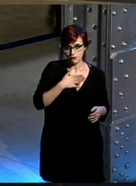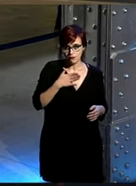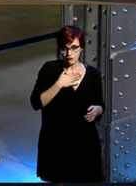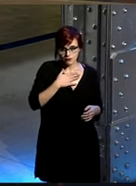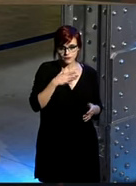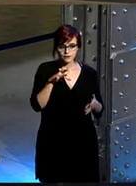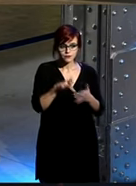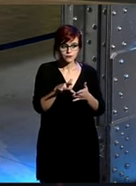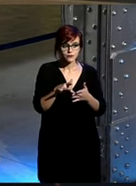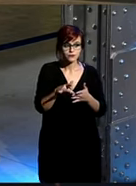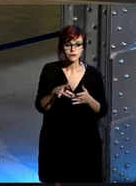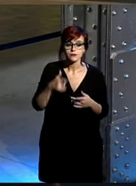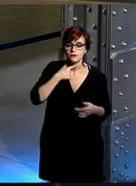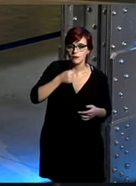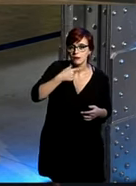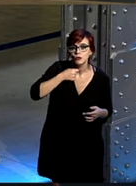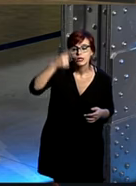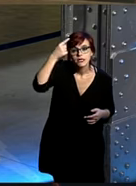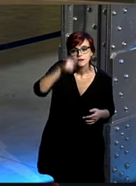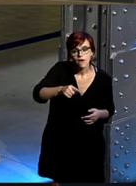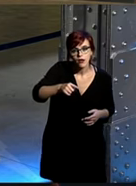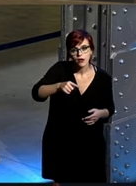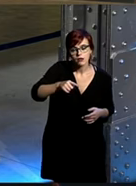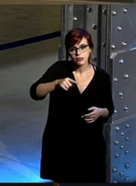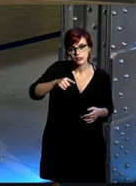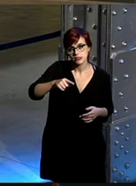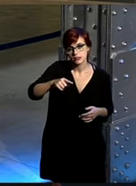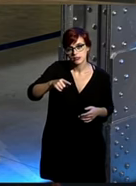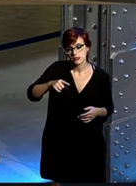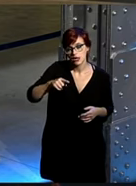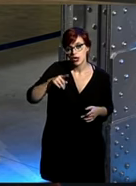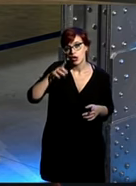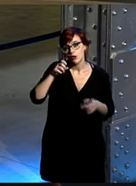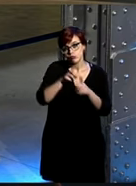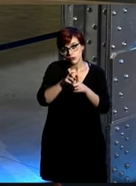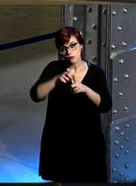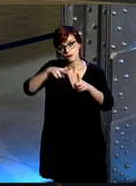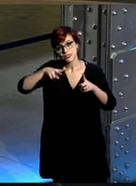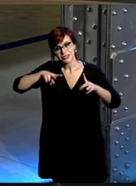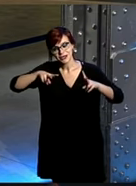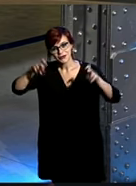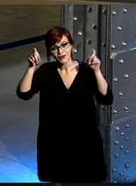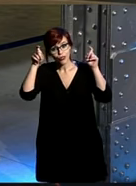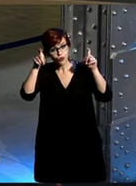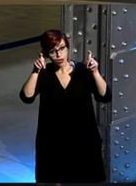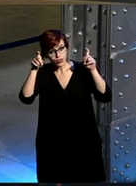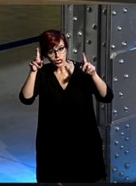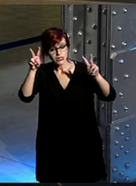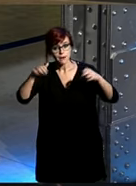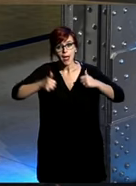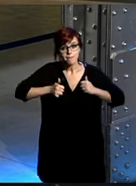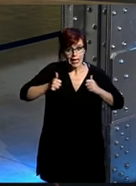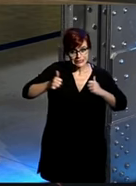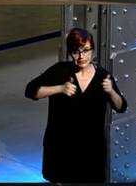¿no?, me gustaría saber, en esta nueva visión de la educación y en este Master